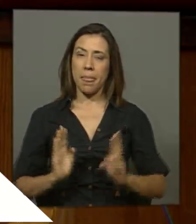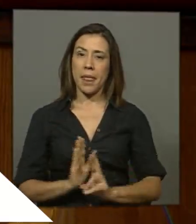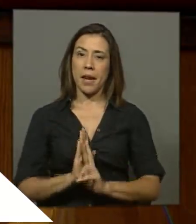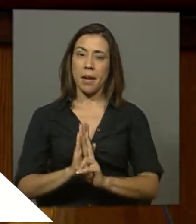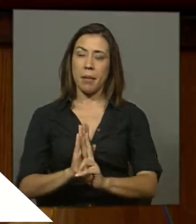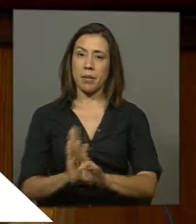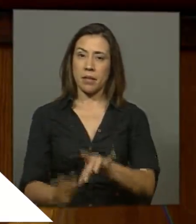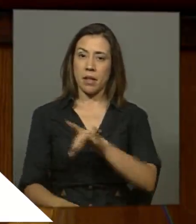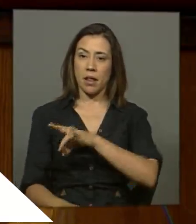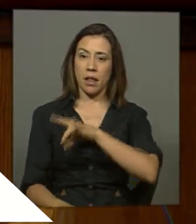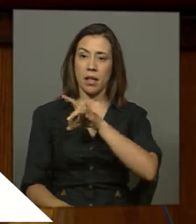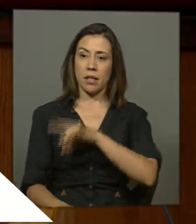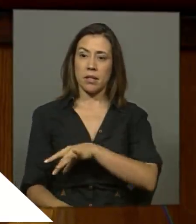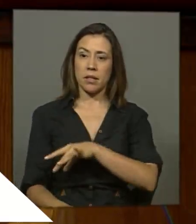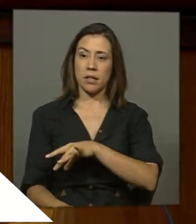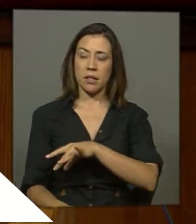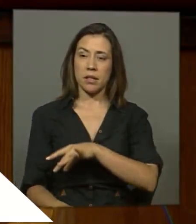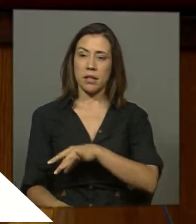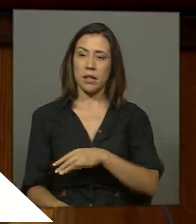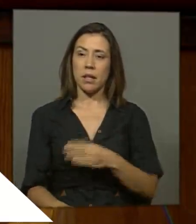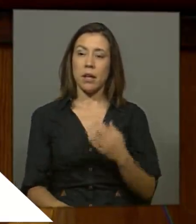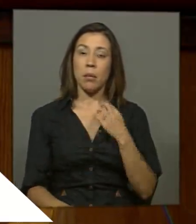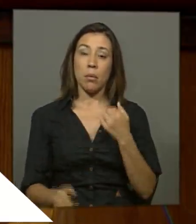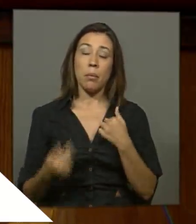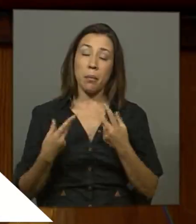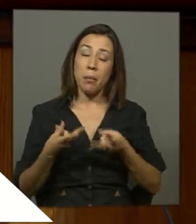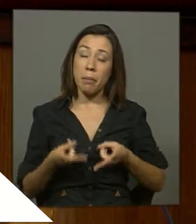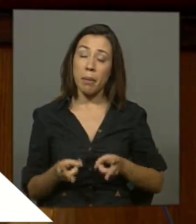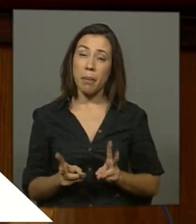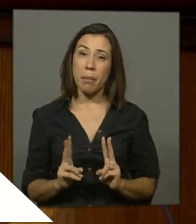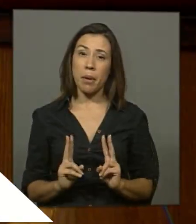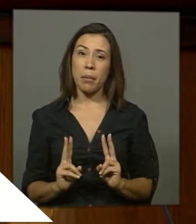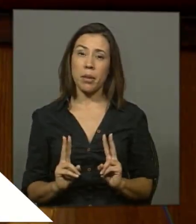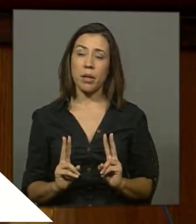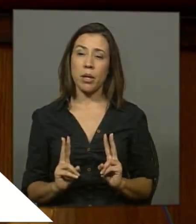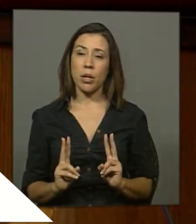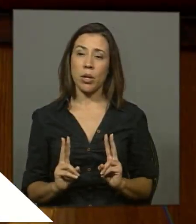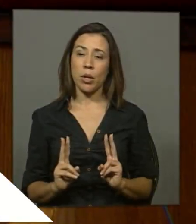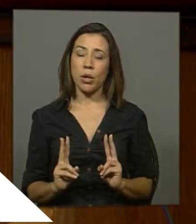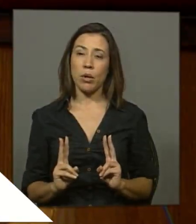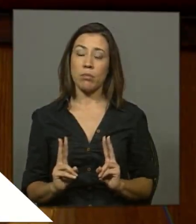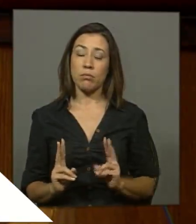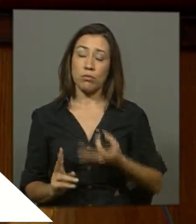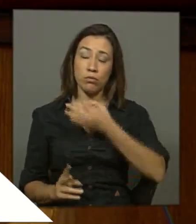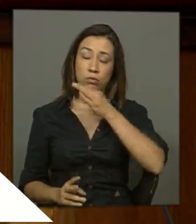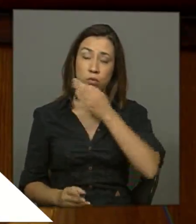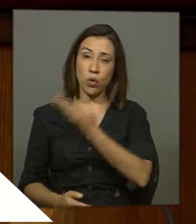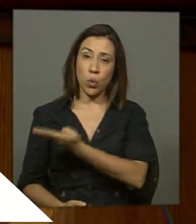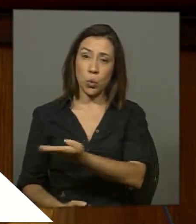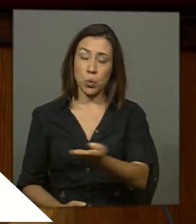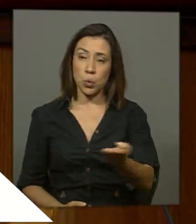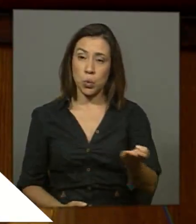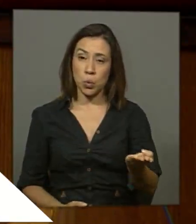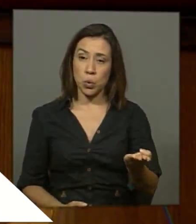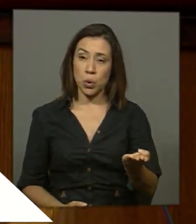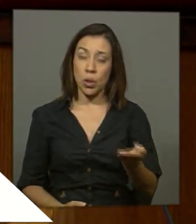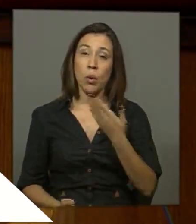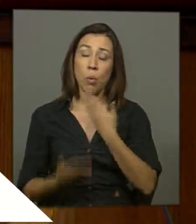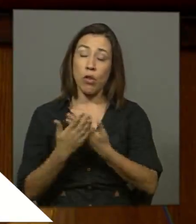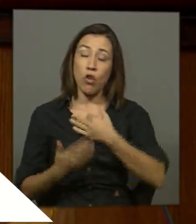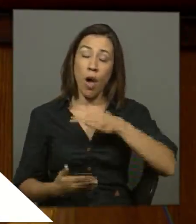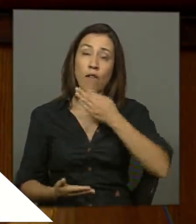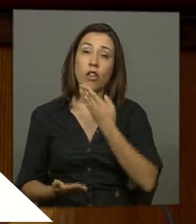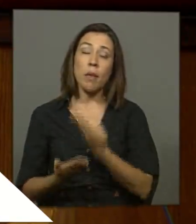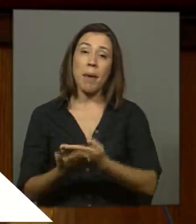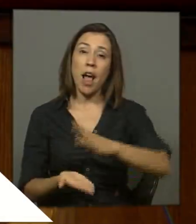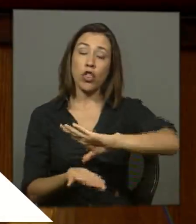del pueblo de chile por haberme permitido eh dirigirme a ustedes y al dirigirme a ustedes a